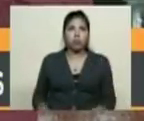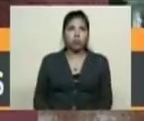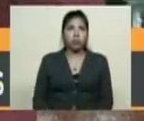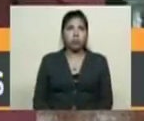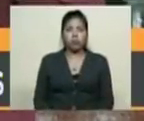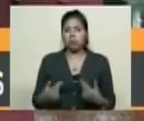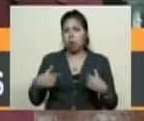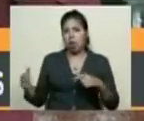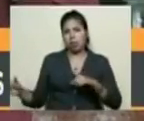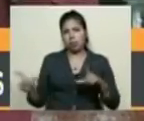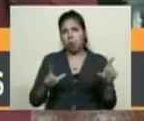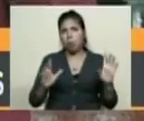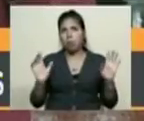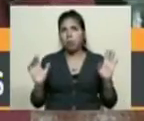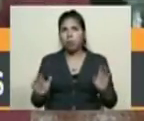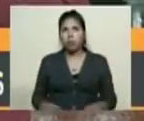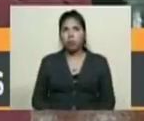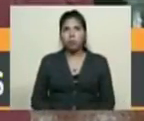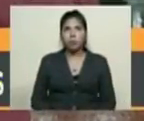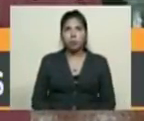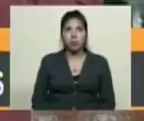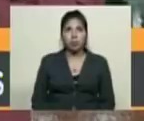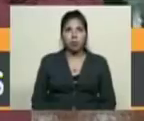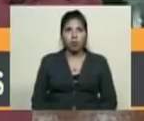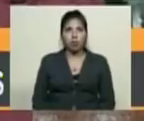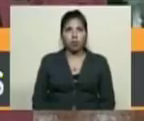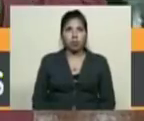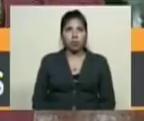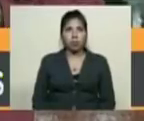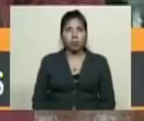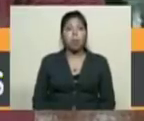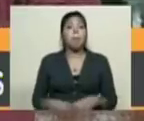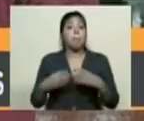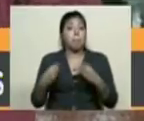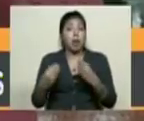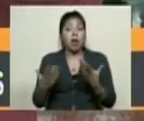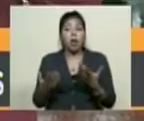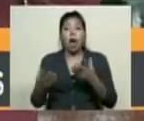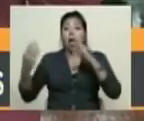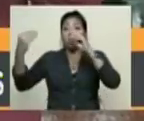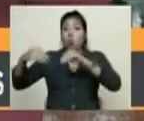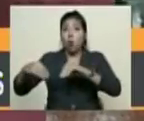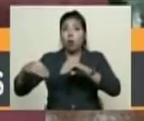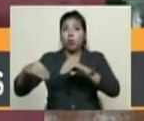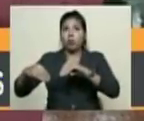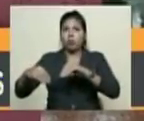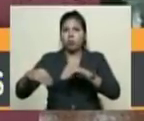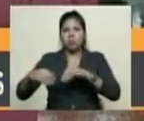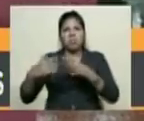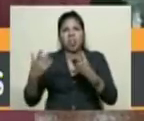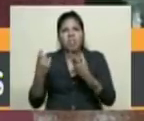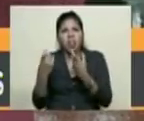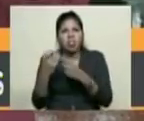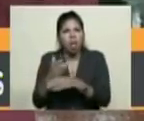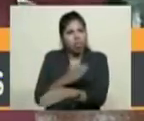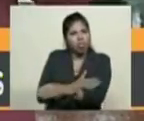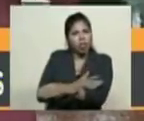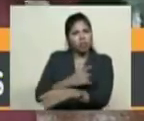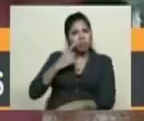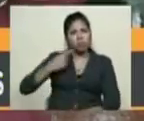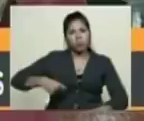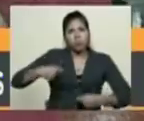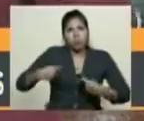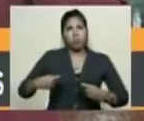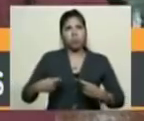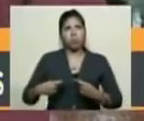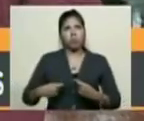Estoy listo, pues. Para ceder y ponerse de acuerdo hay que tener coraje. Bueno, demos un